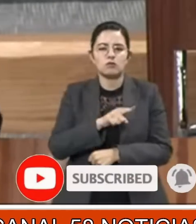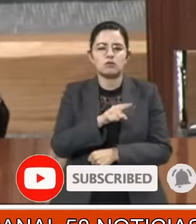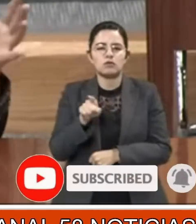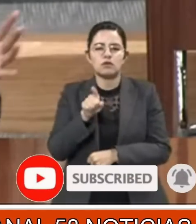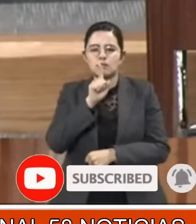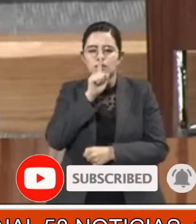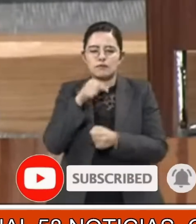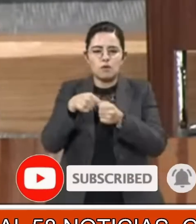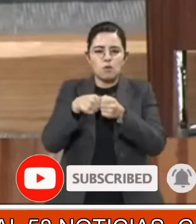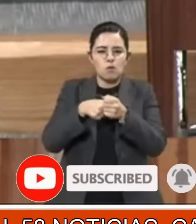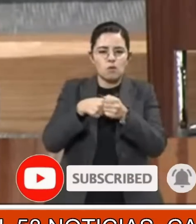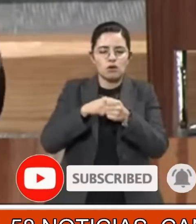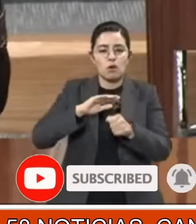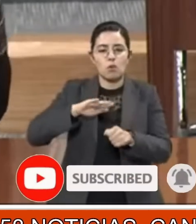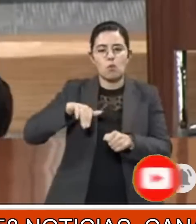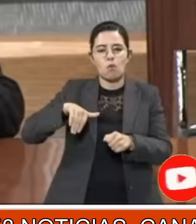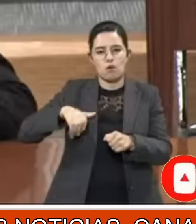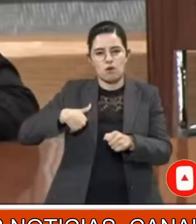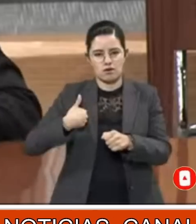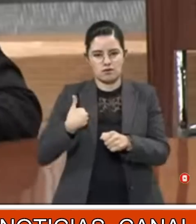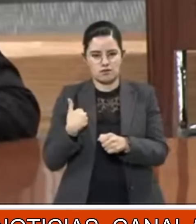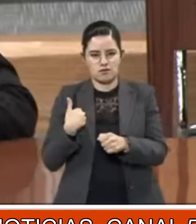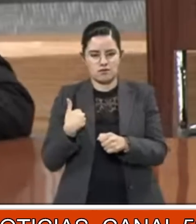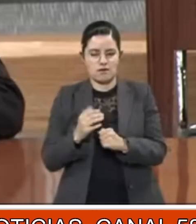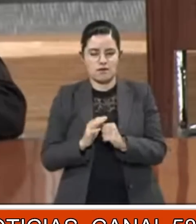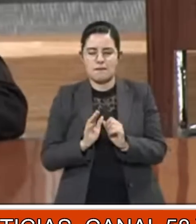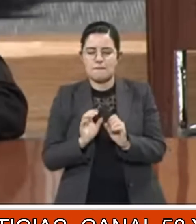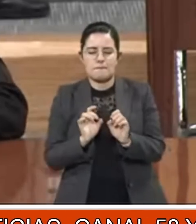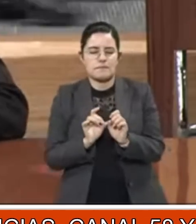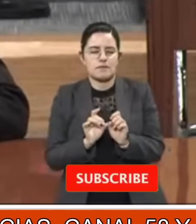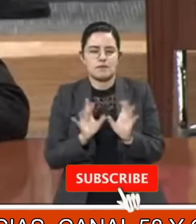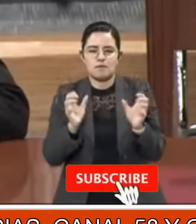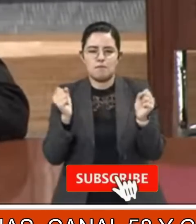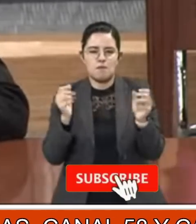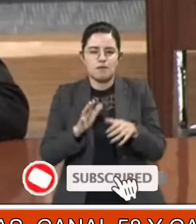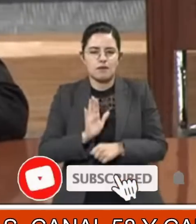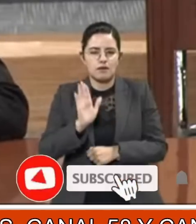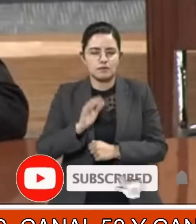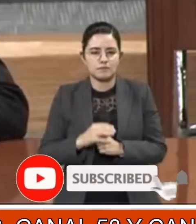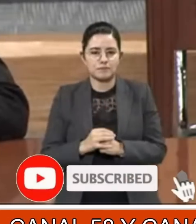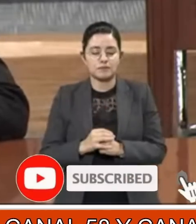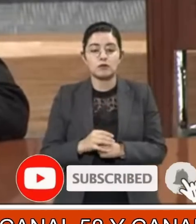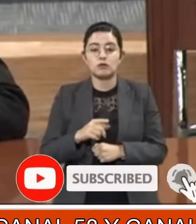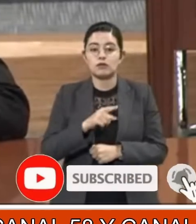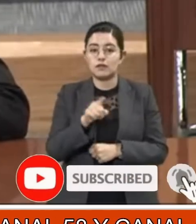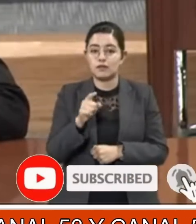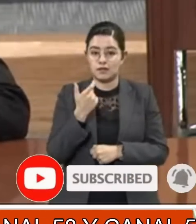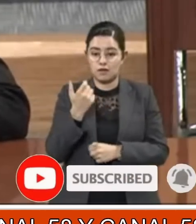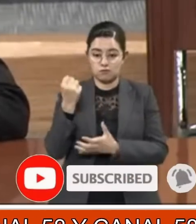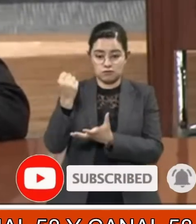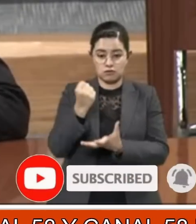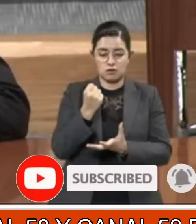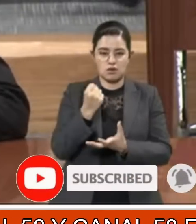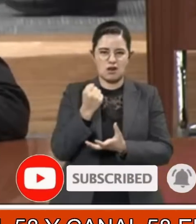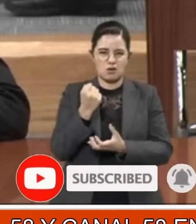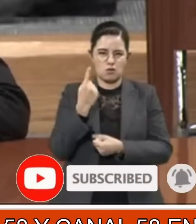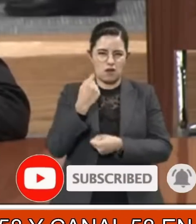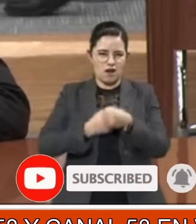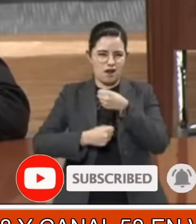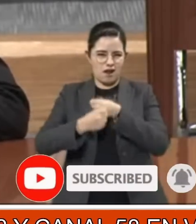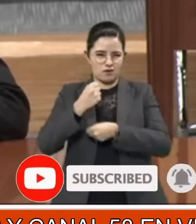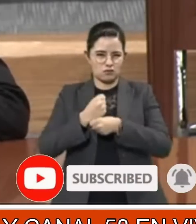Del 2014 al 2022, ustedes calladitos fueron haciendo su cochinito